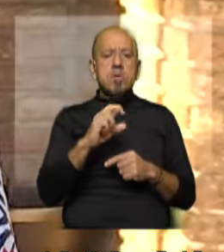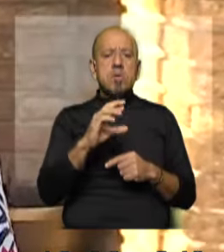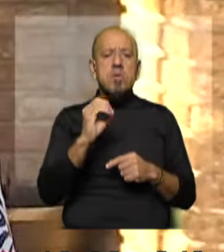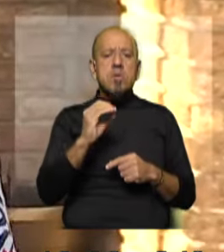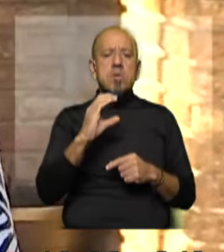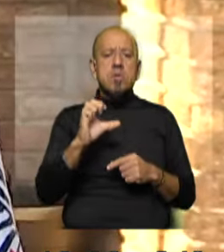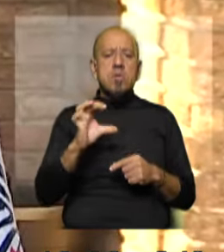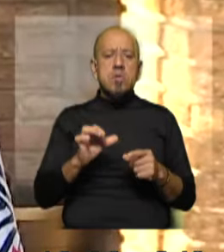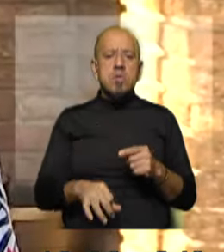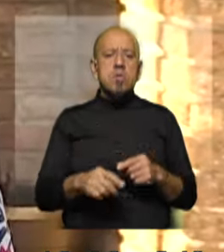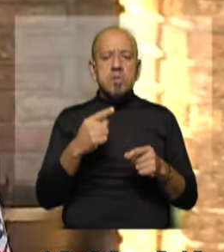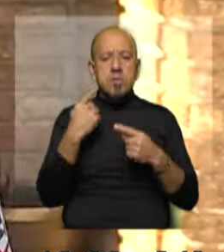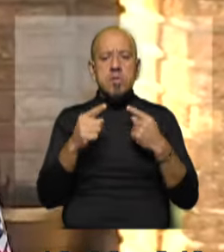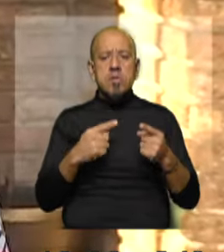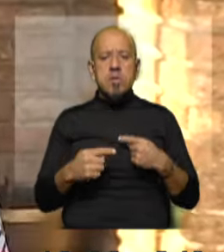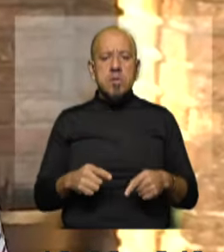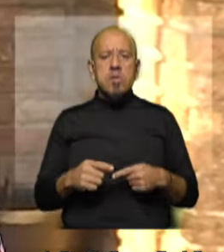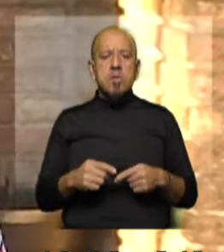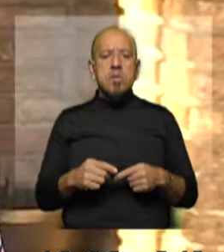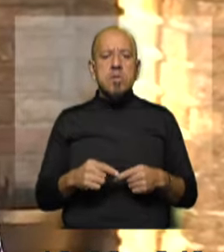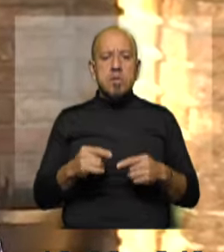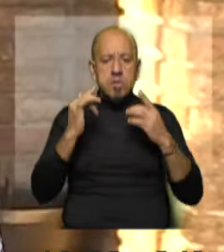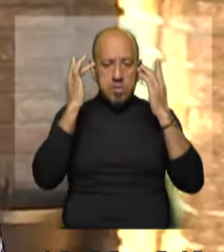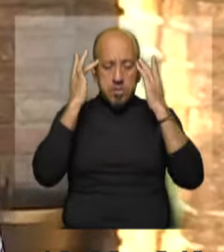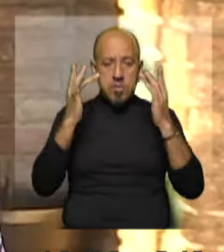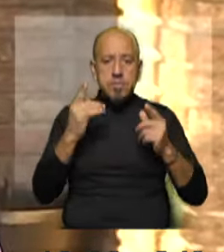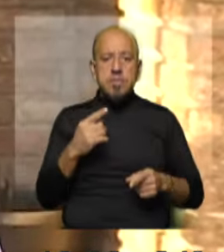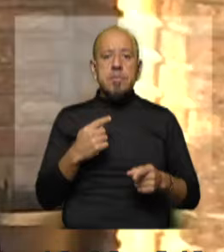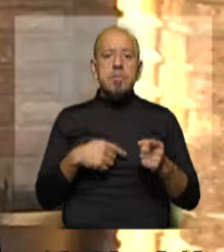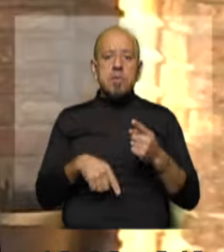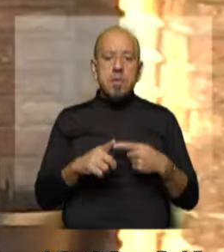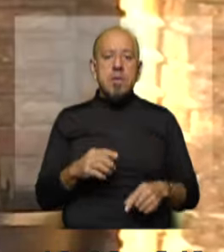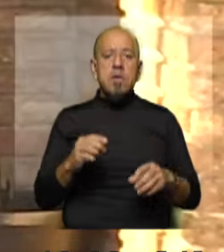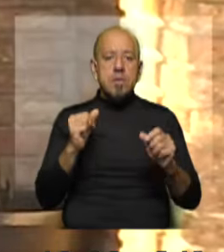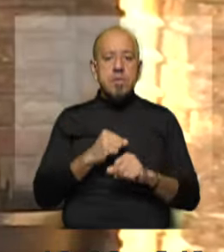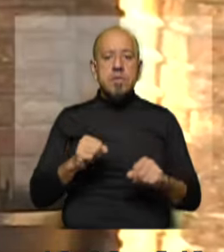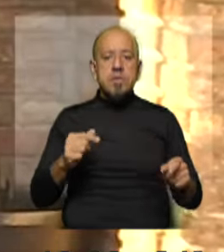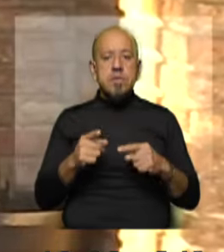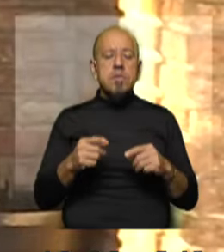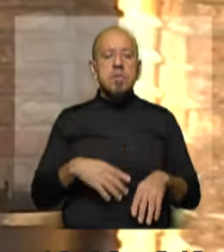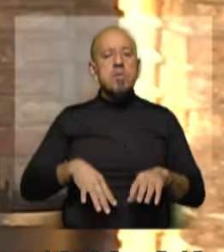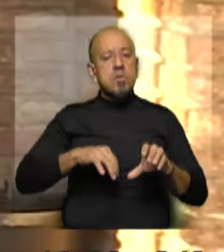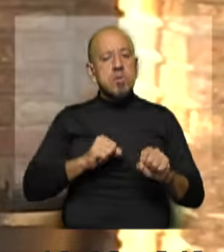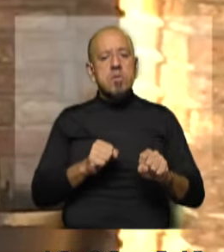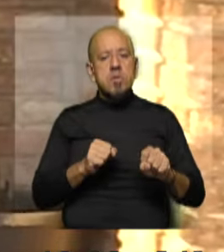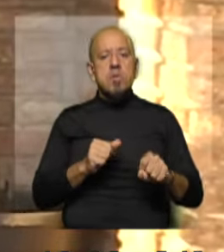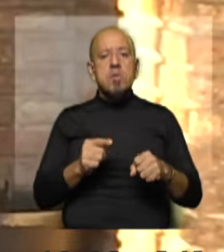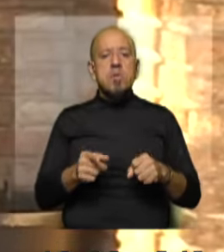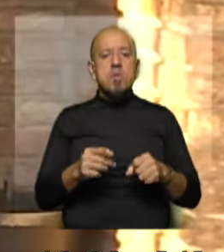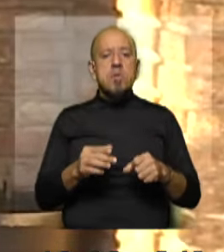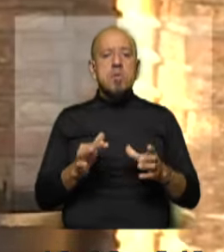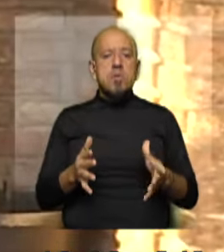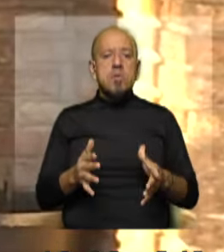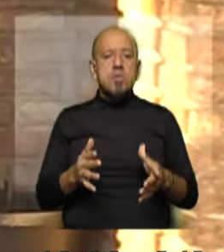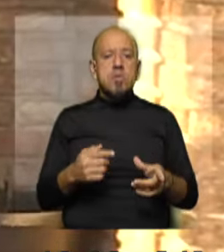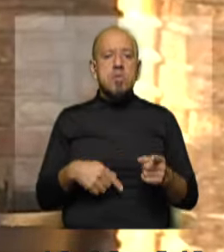distintos planes de educación, y entendemos que bueno, que podría ser con un compromiso de en un tiempo pertinente